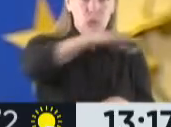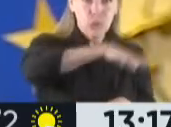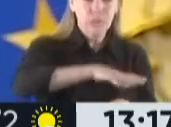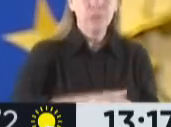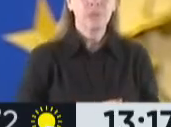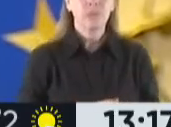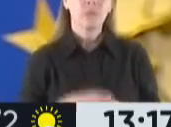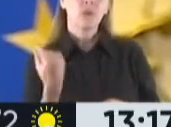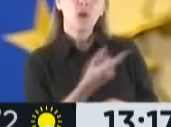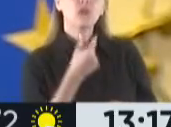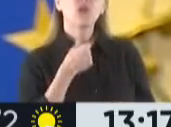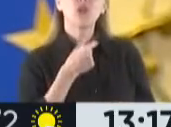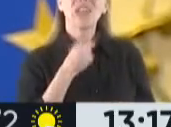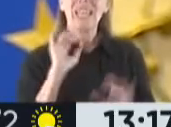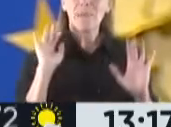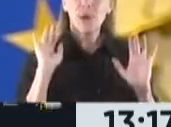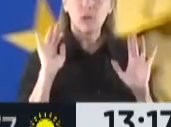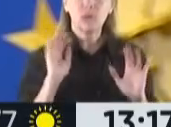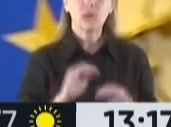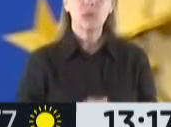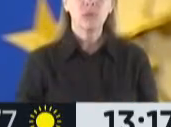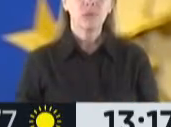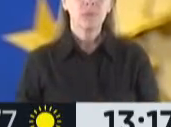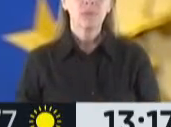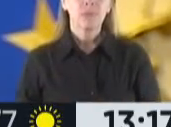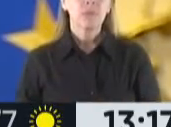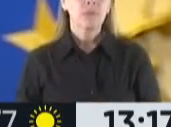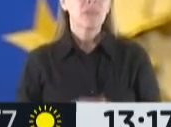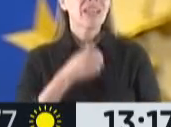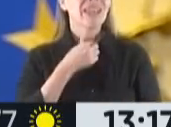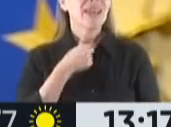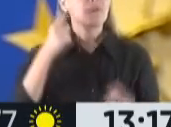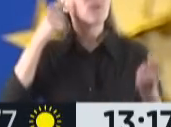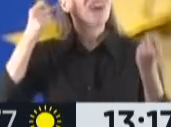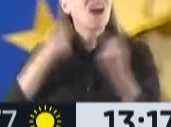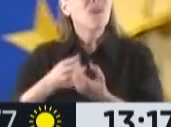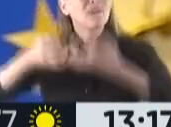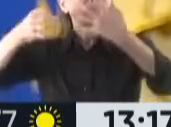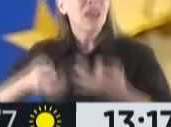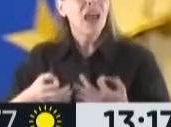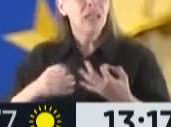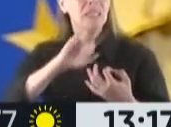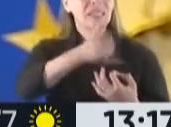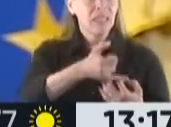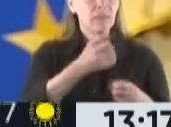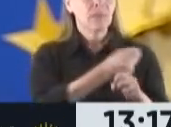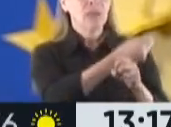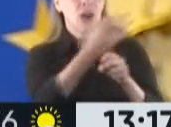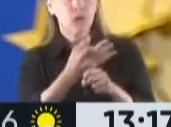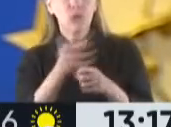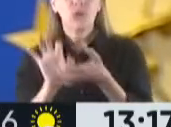Nosotros queremos definitivamente un acuerdo con la Unión Europea, pero que balancee